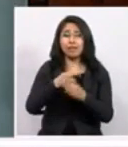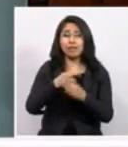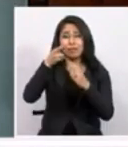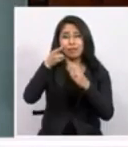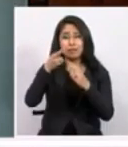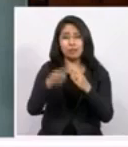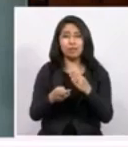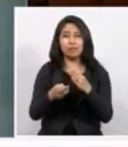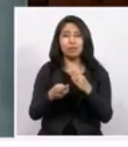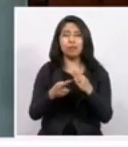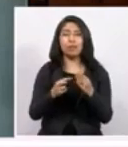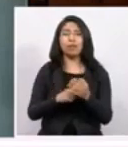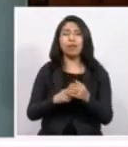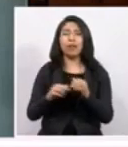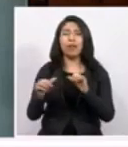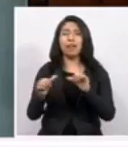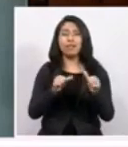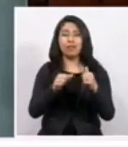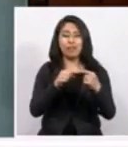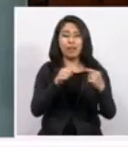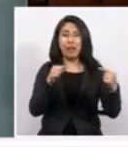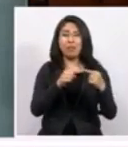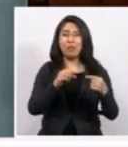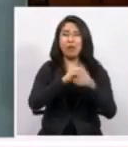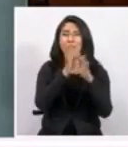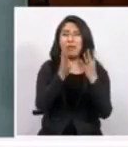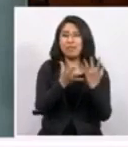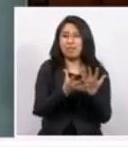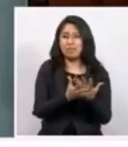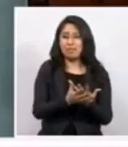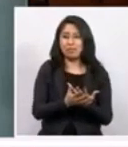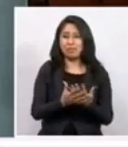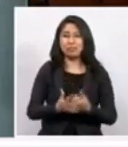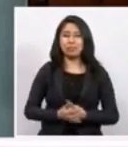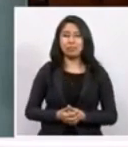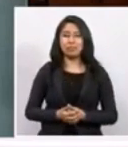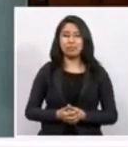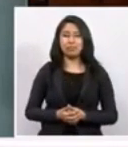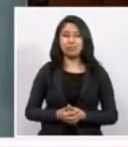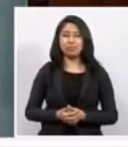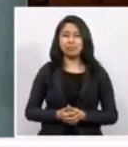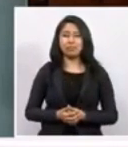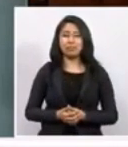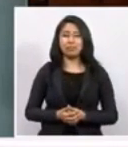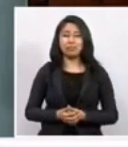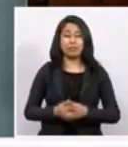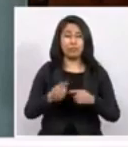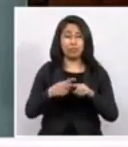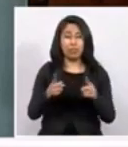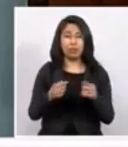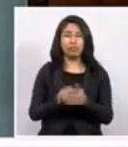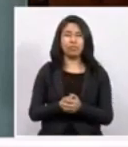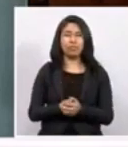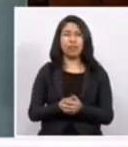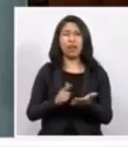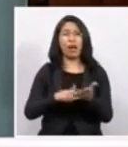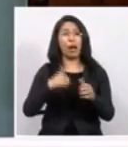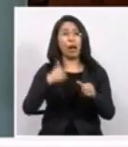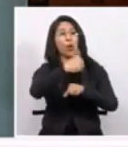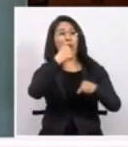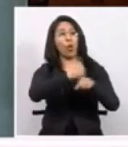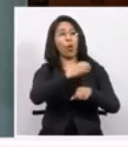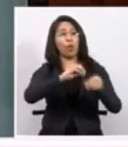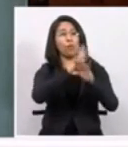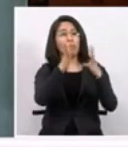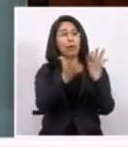exclusivamente de la acción de ese enemigo silencioso llamado COVID-19. Pero querer echarle toda la culpa a la pandemia